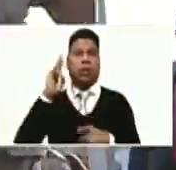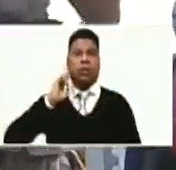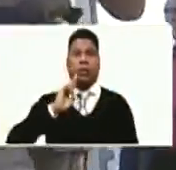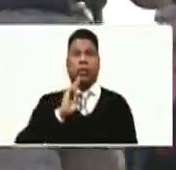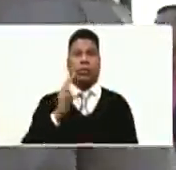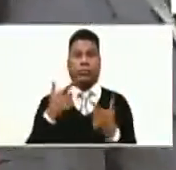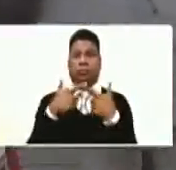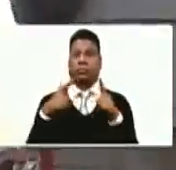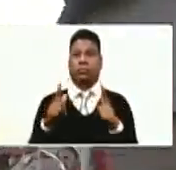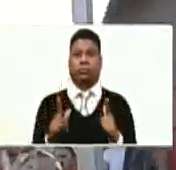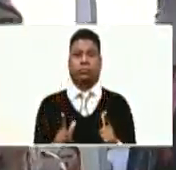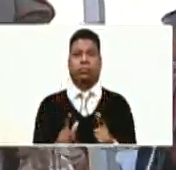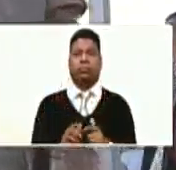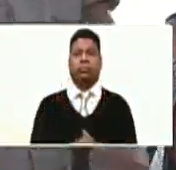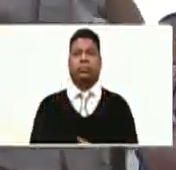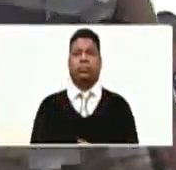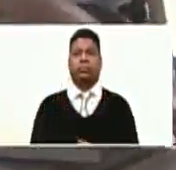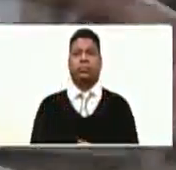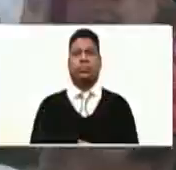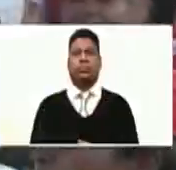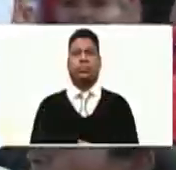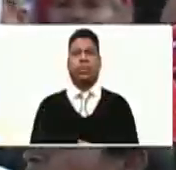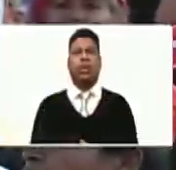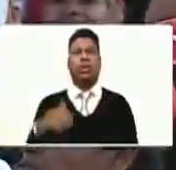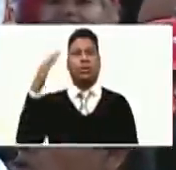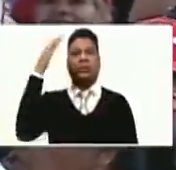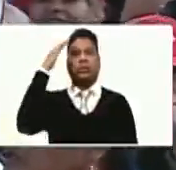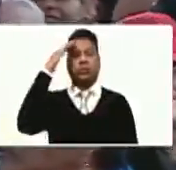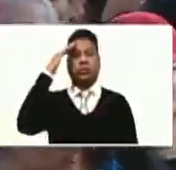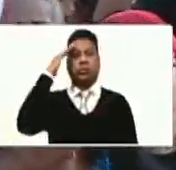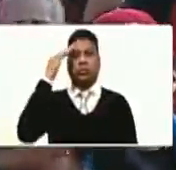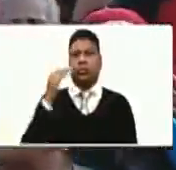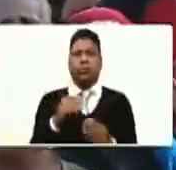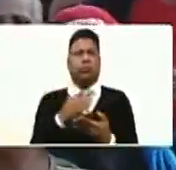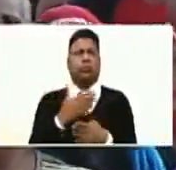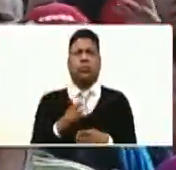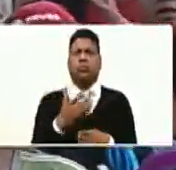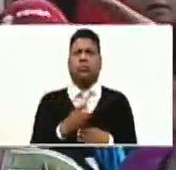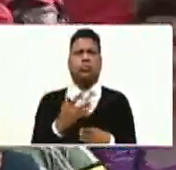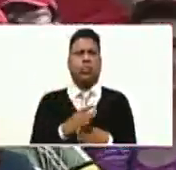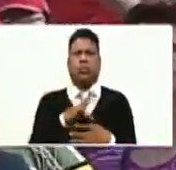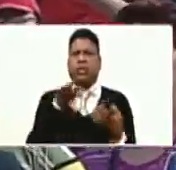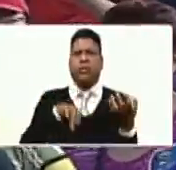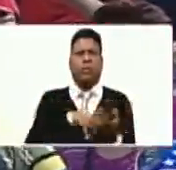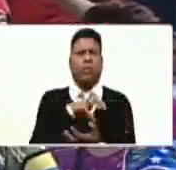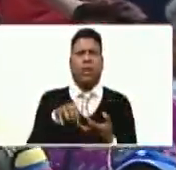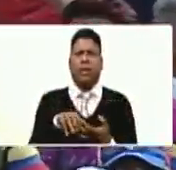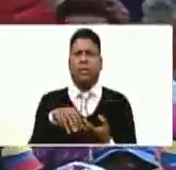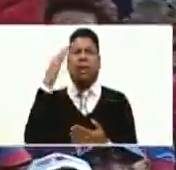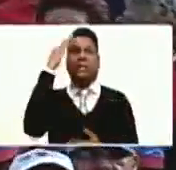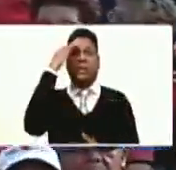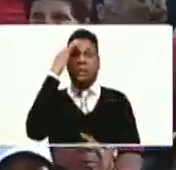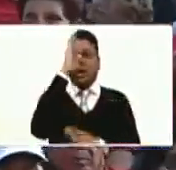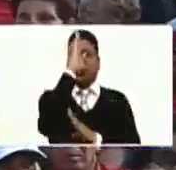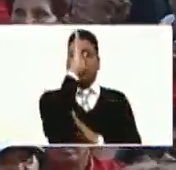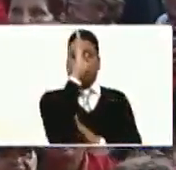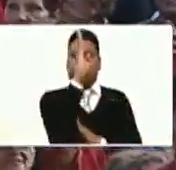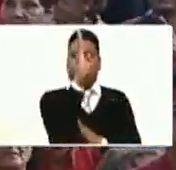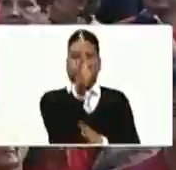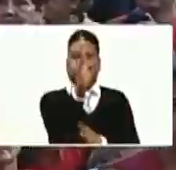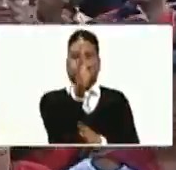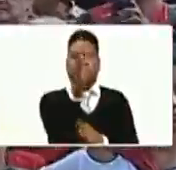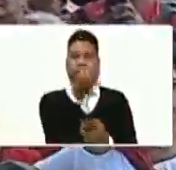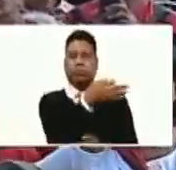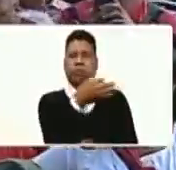de las dificultades y supo, a pesar de toda la adversidad, trazar un rumbo que hoy en día no solamente es un